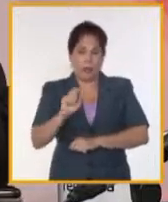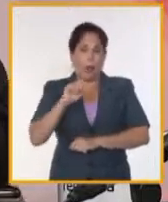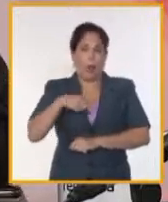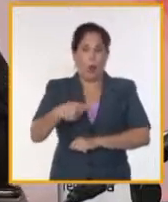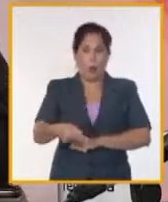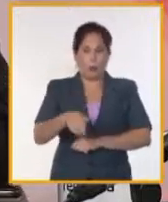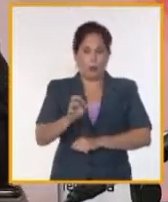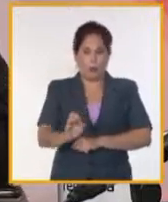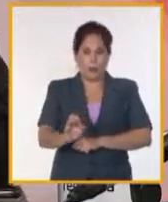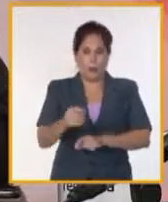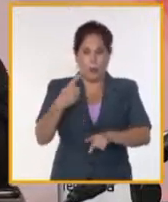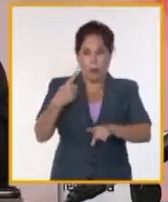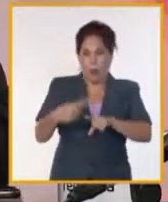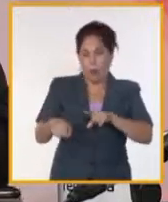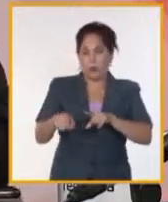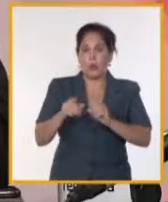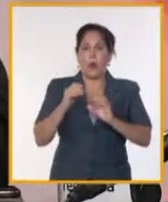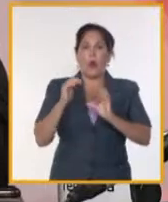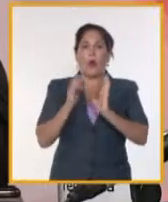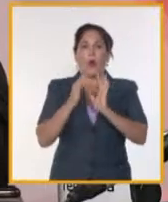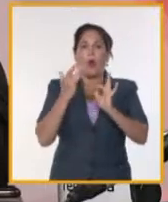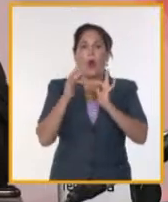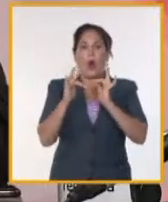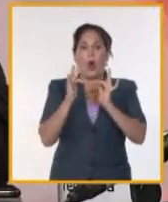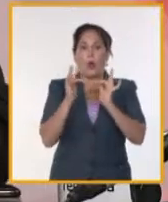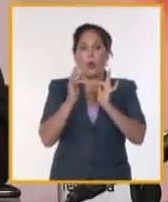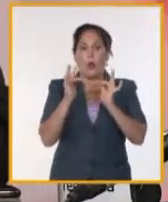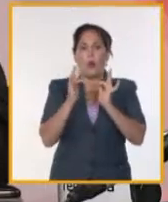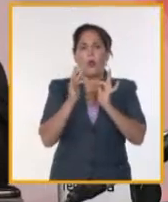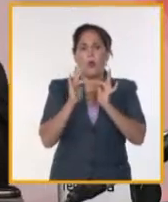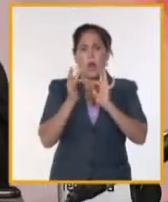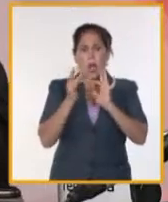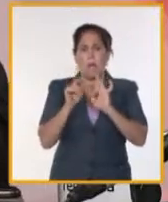está disponible el correo electrónico